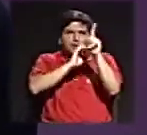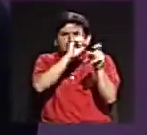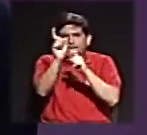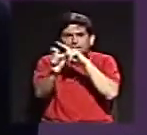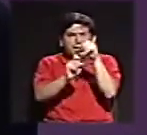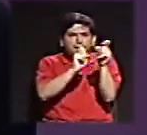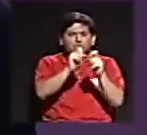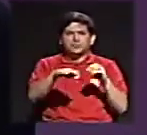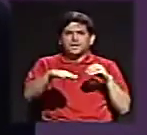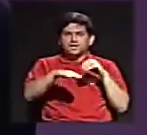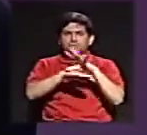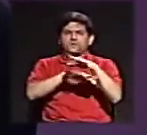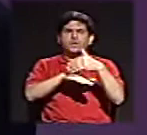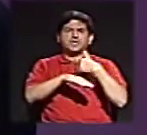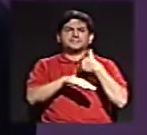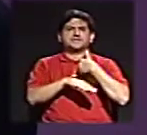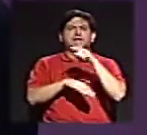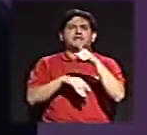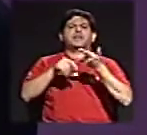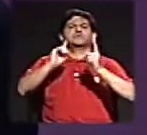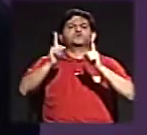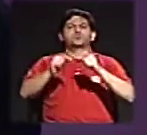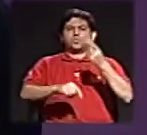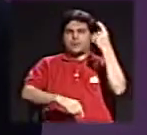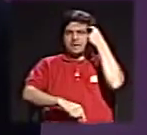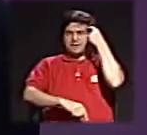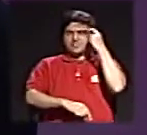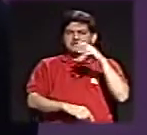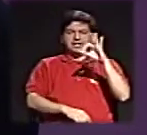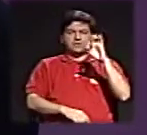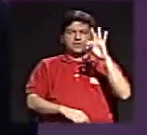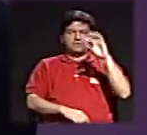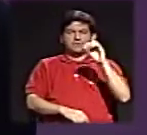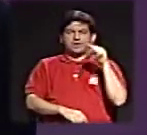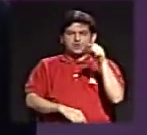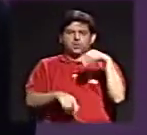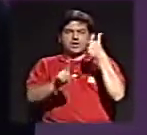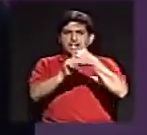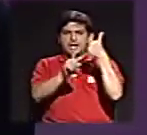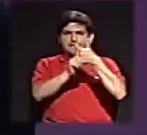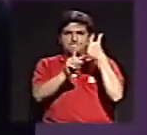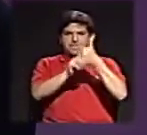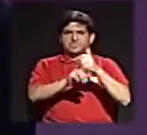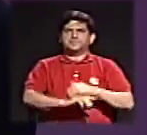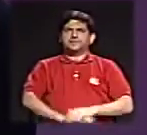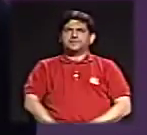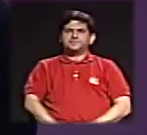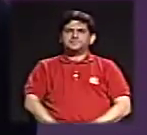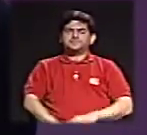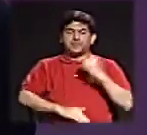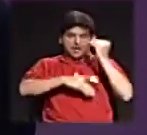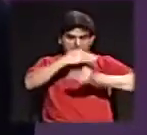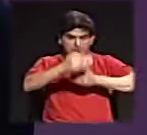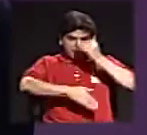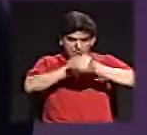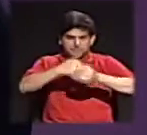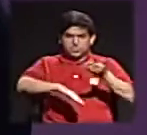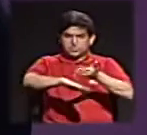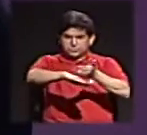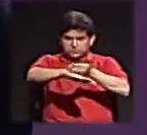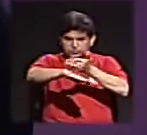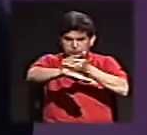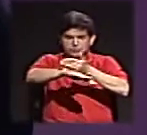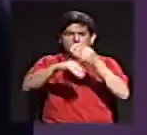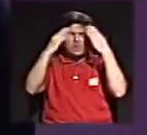más sobre qué implicaciones tiene esto para el feto, para ella misma, y conforme avanza ella la cantidad